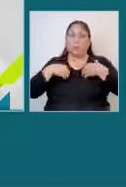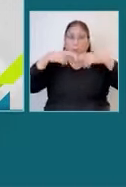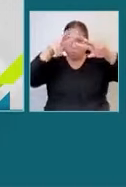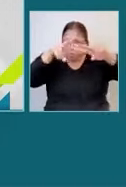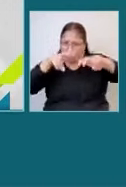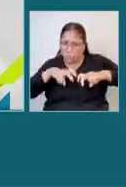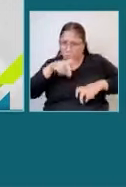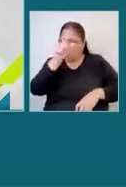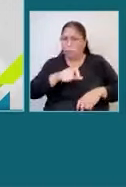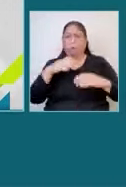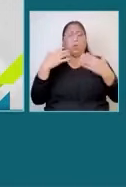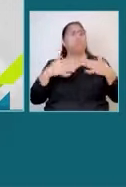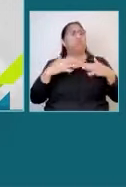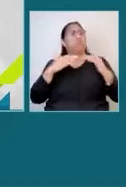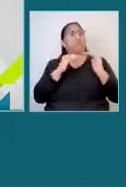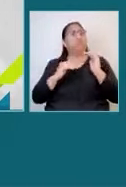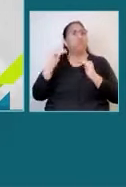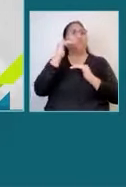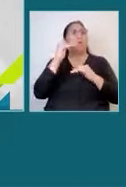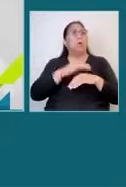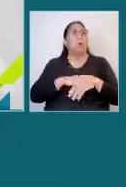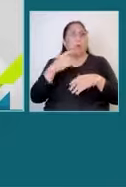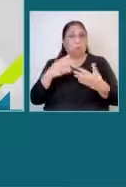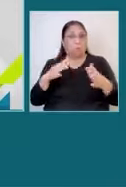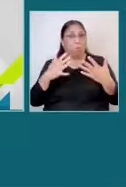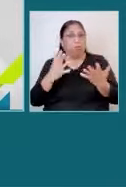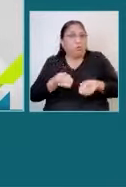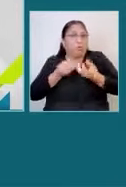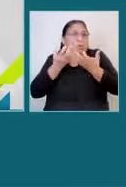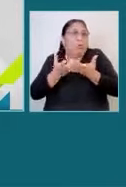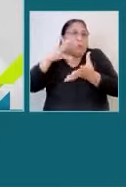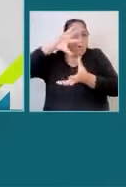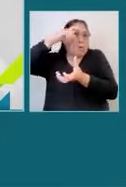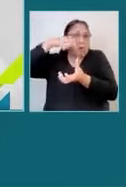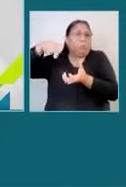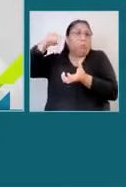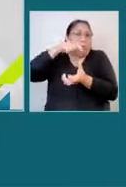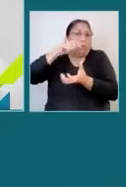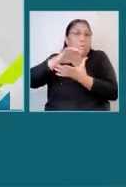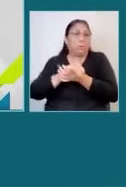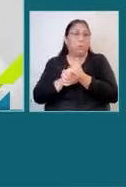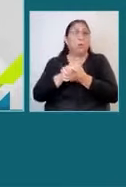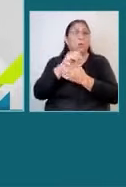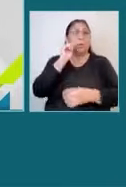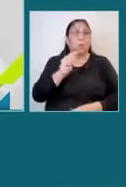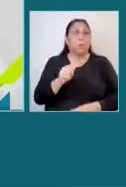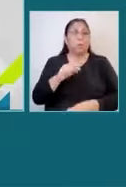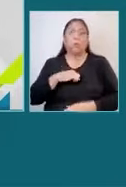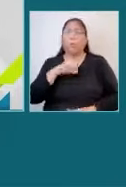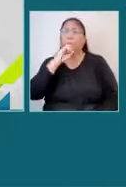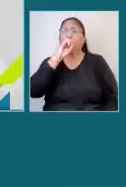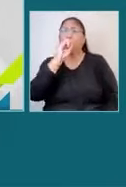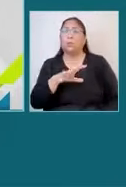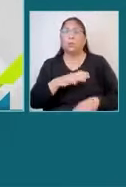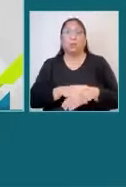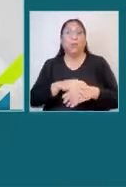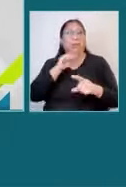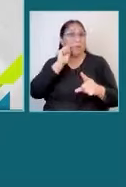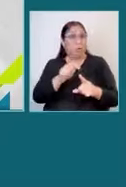primer nivel y tienen mucho que ofrecer al mundo. Asimismo, mencionar que producto de